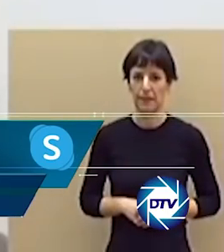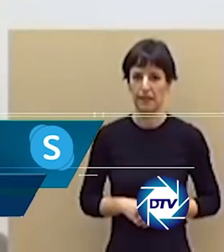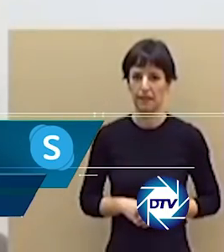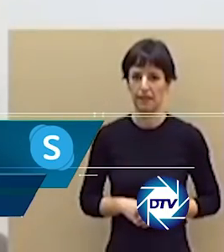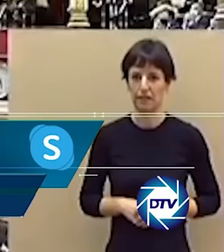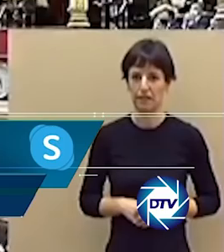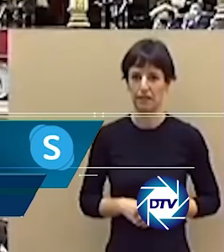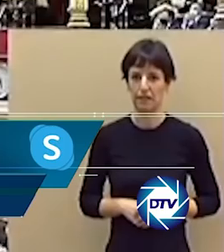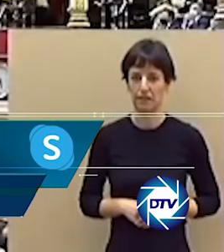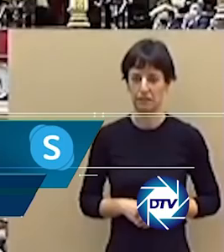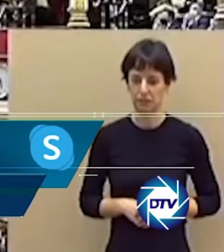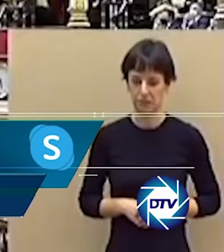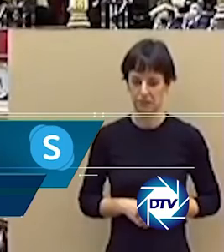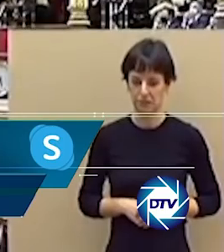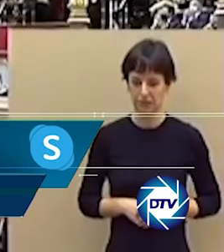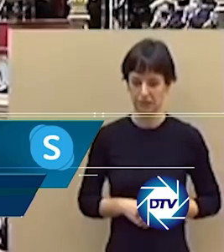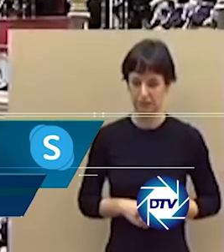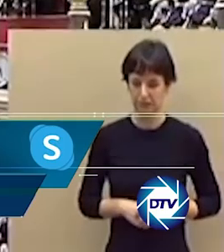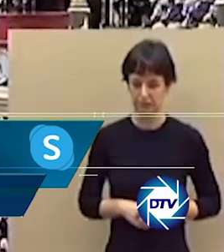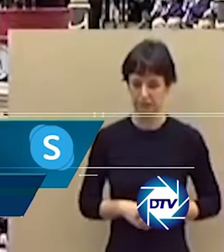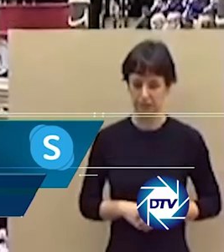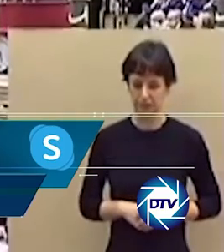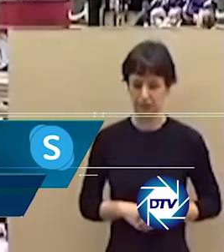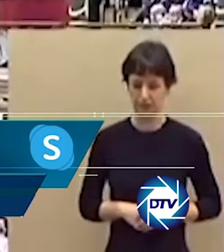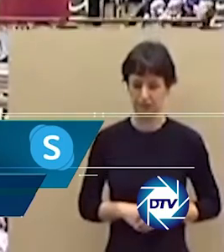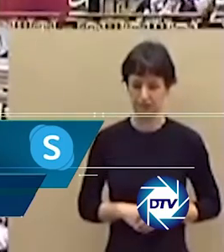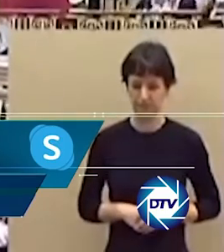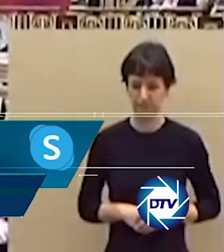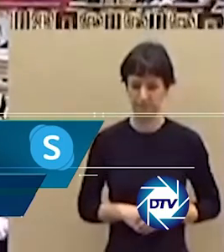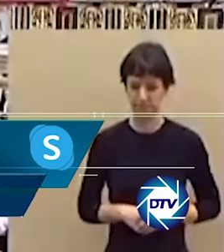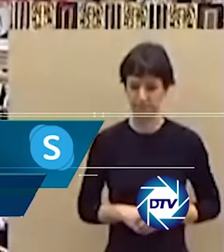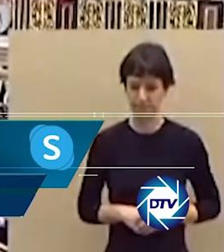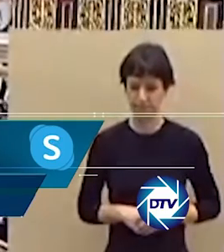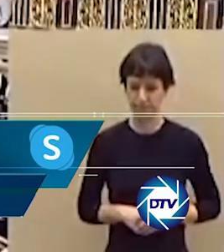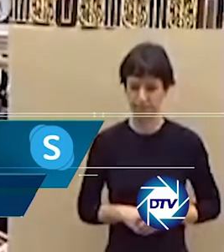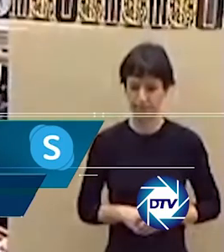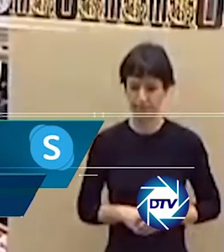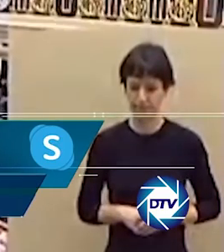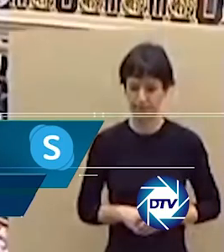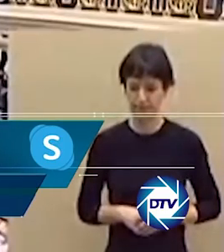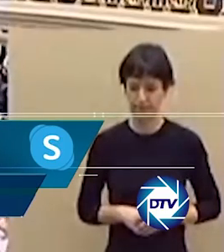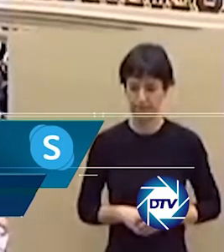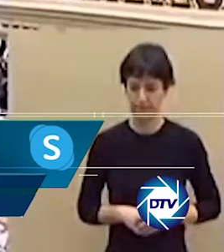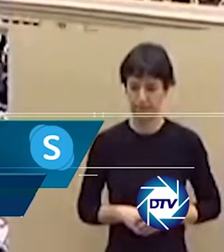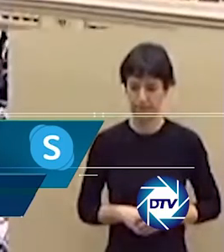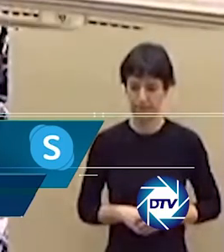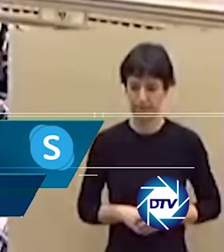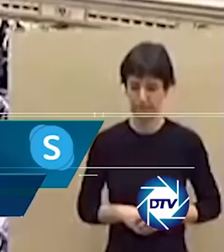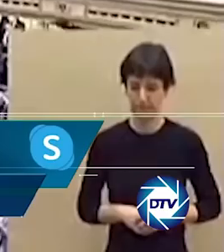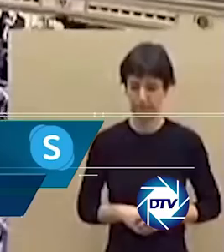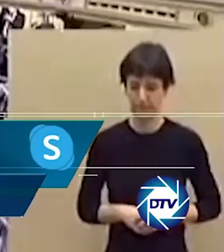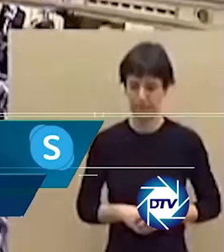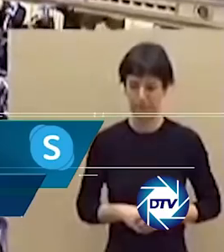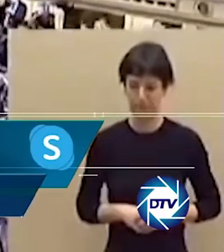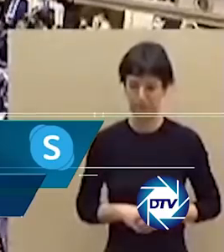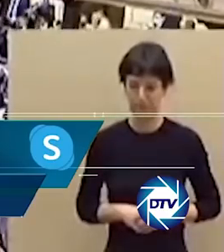Zelensky, no hay que olvidar, Zelensky tenía 13 o 14 años cuando se disuelve la Unión Soviética, pero tiene una educación dentro